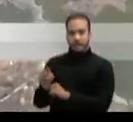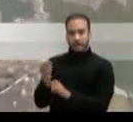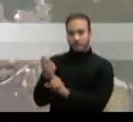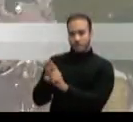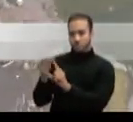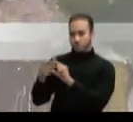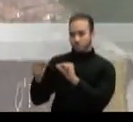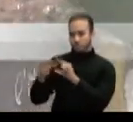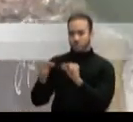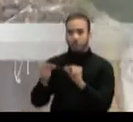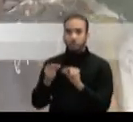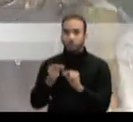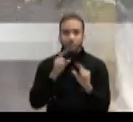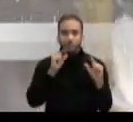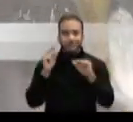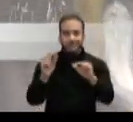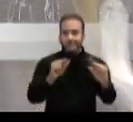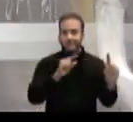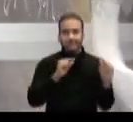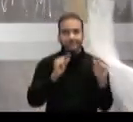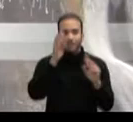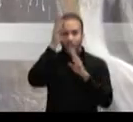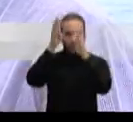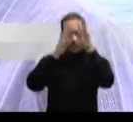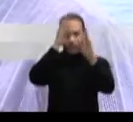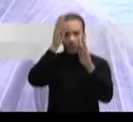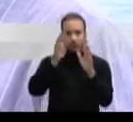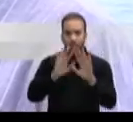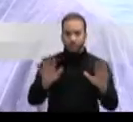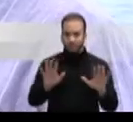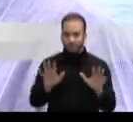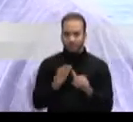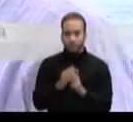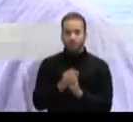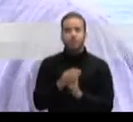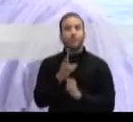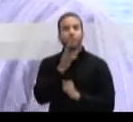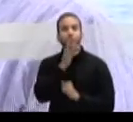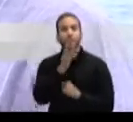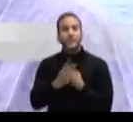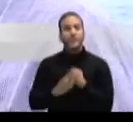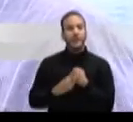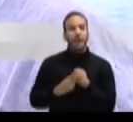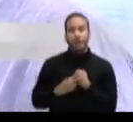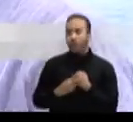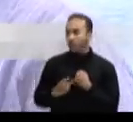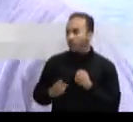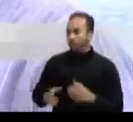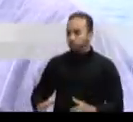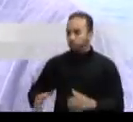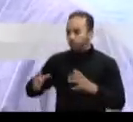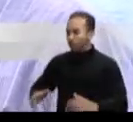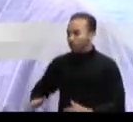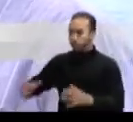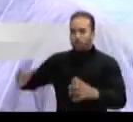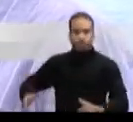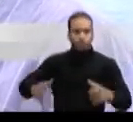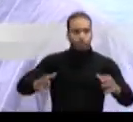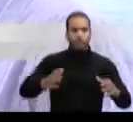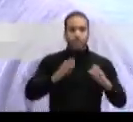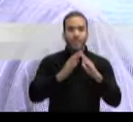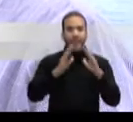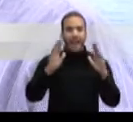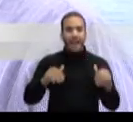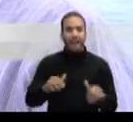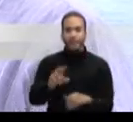el recurso agua. No es necesario que guardemos agua, no es necesario que empecemos a almacenar en cuanto envase tenemos en nuestras casas,